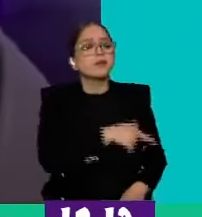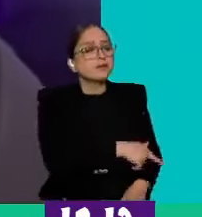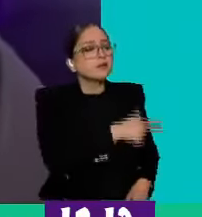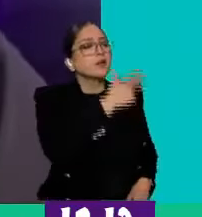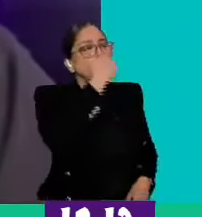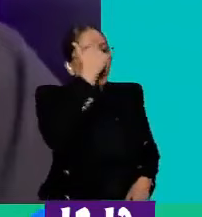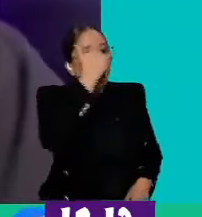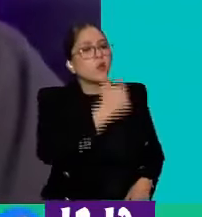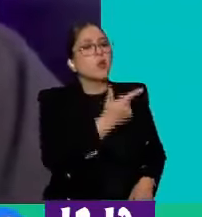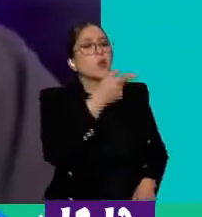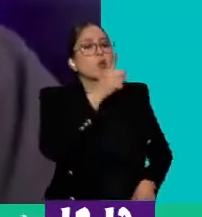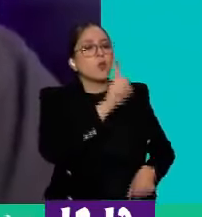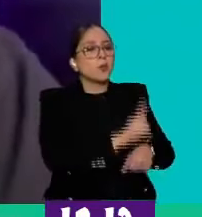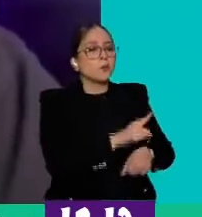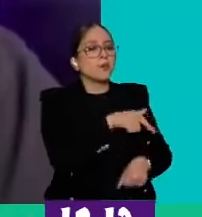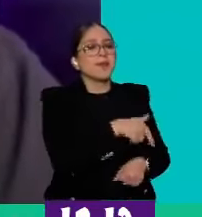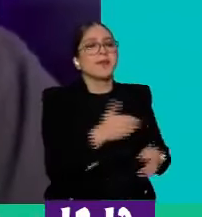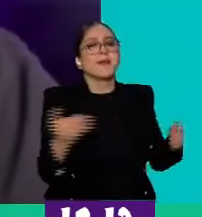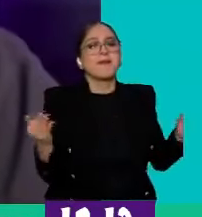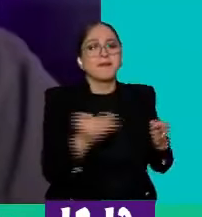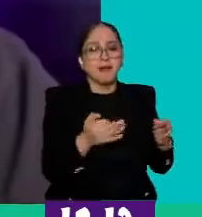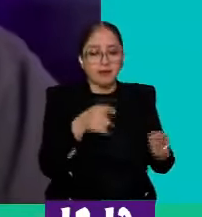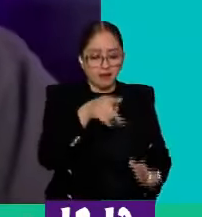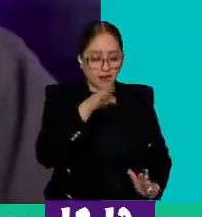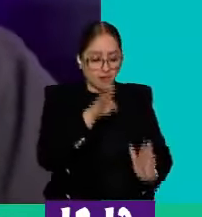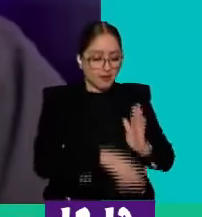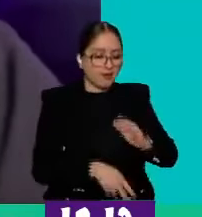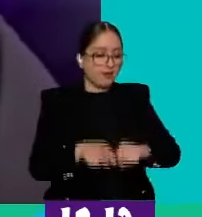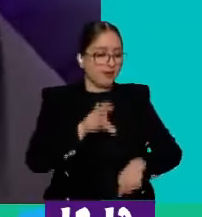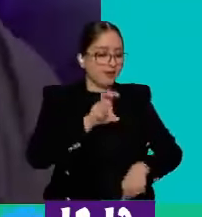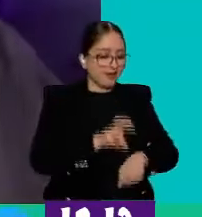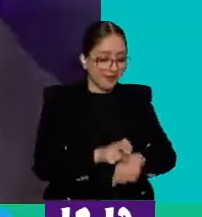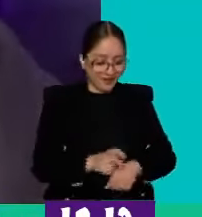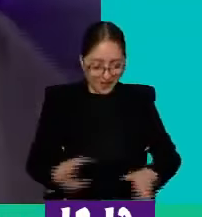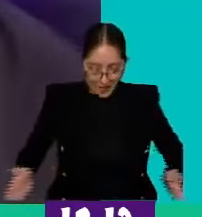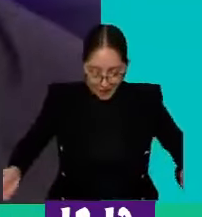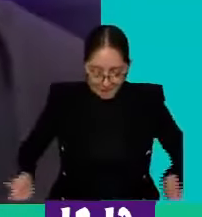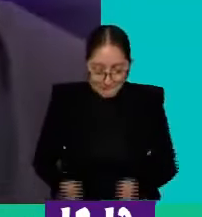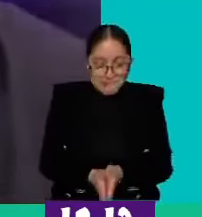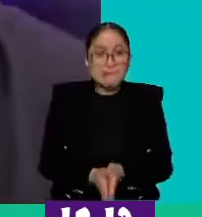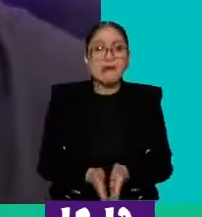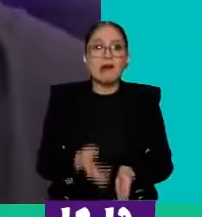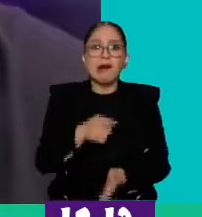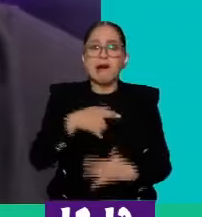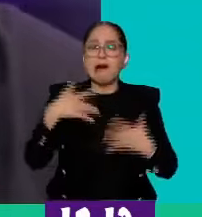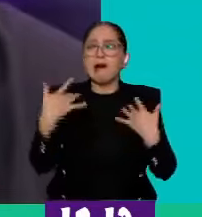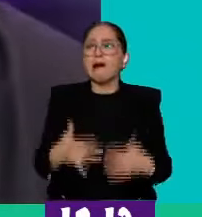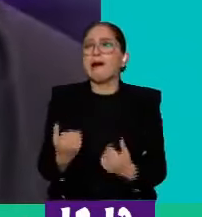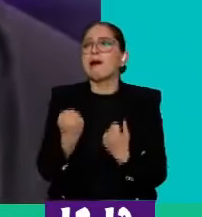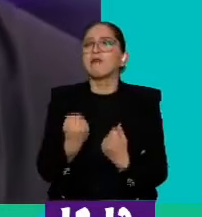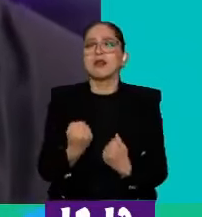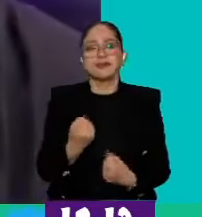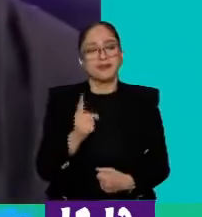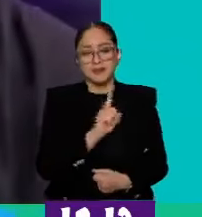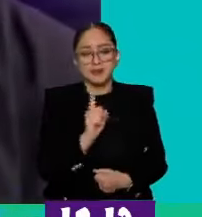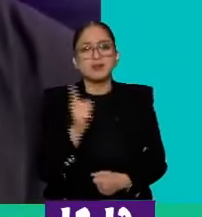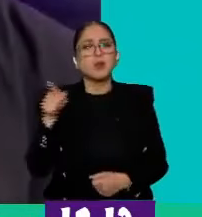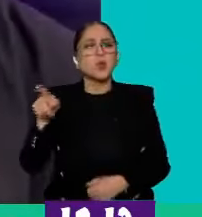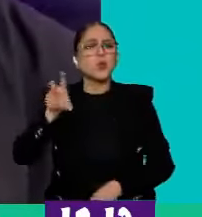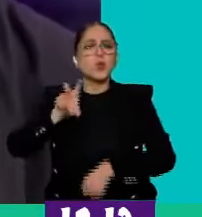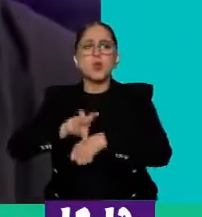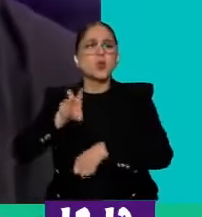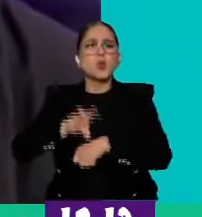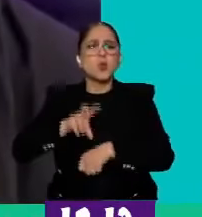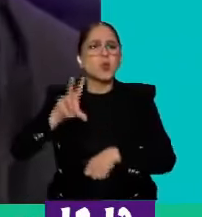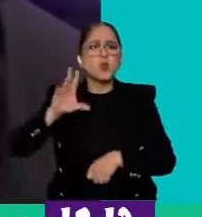seas menso, y si te los prensas, ya te digo el brinco que has de haber pegado. Pero ¿por qué no hay el blanquillo? A